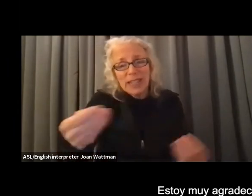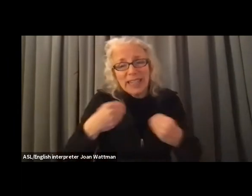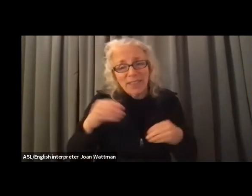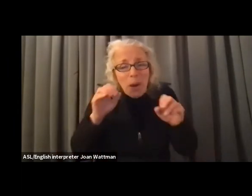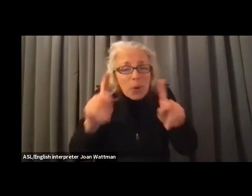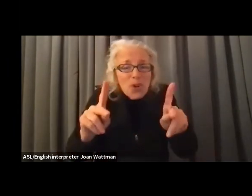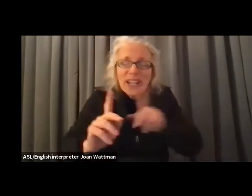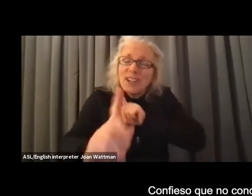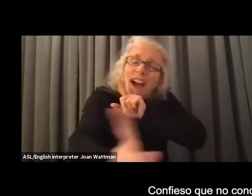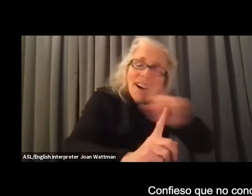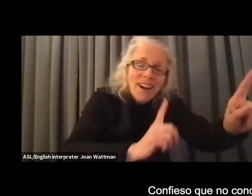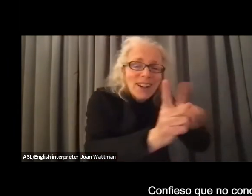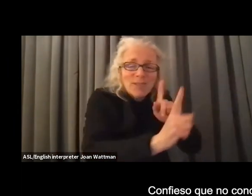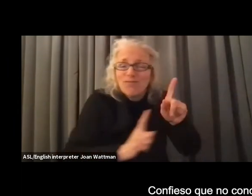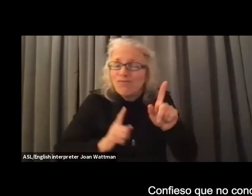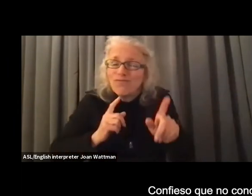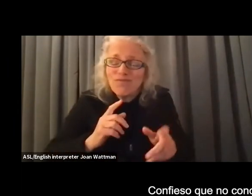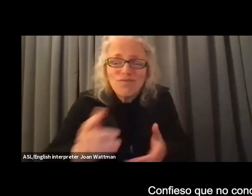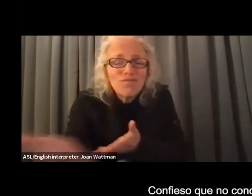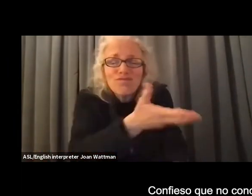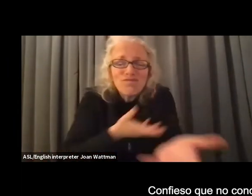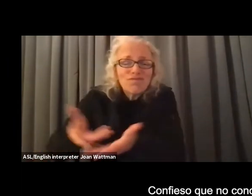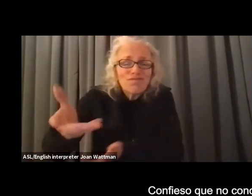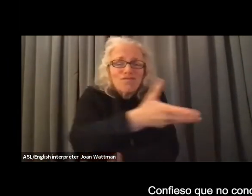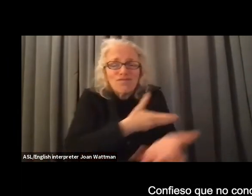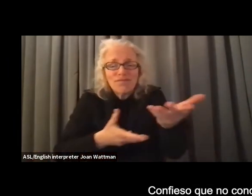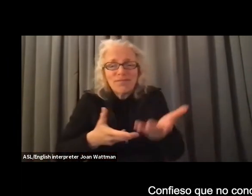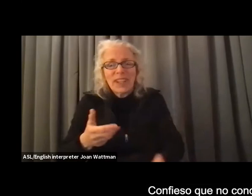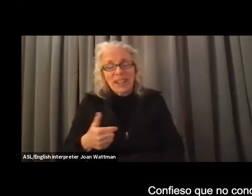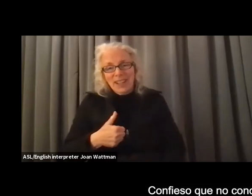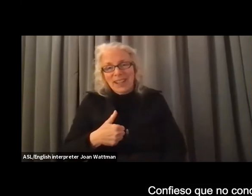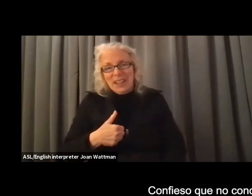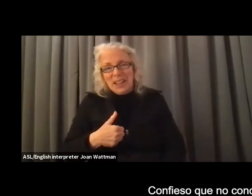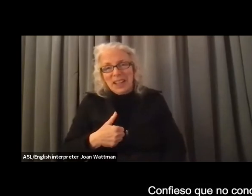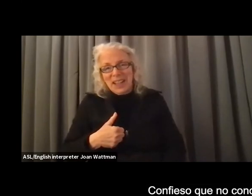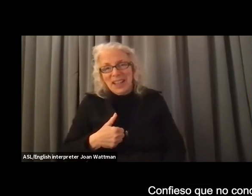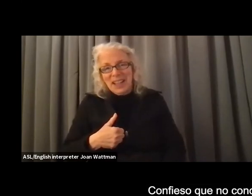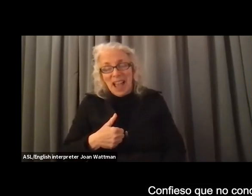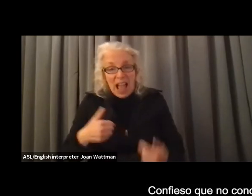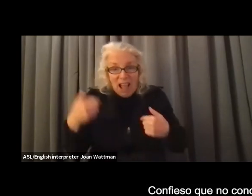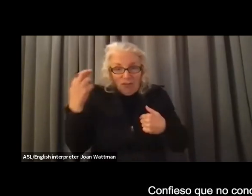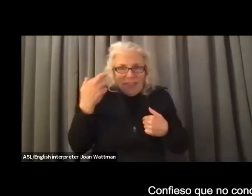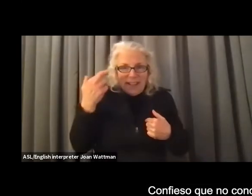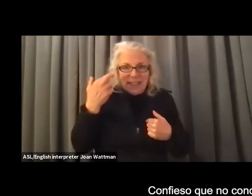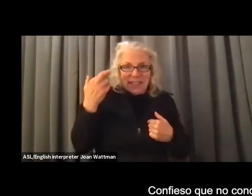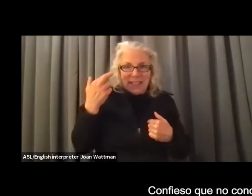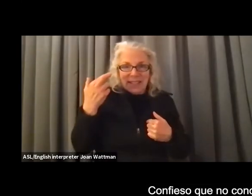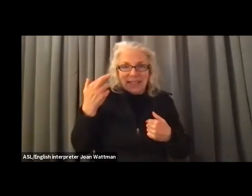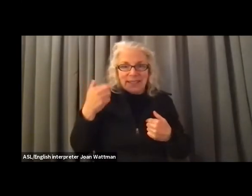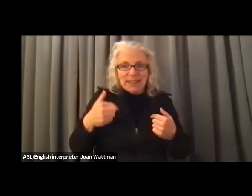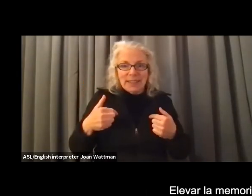ustedes. Confieso que no conocía a la persona a quien hoy se le honra su memoria, pero